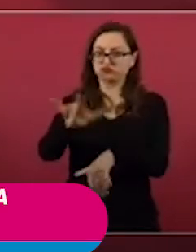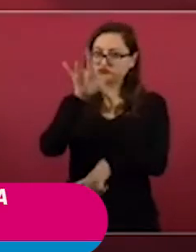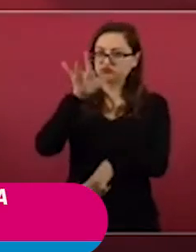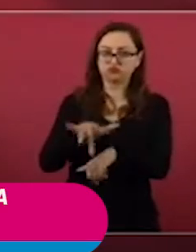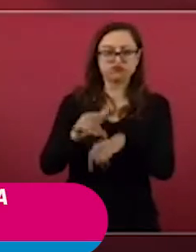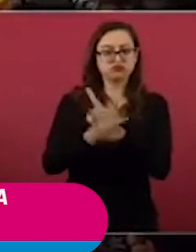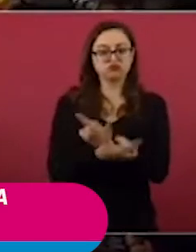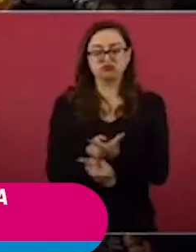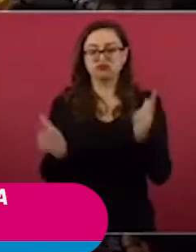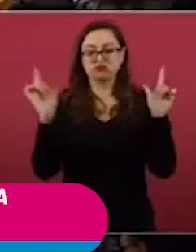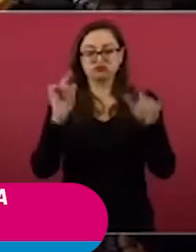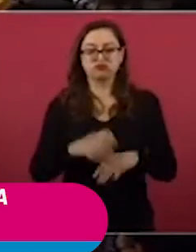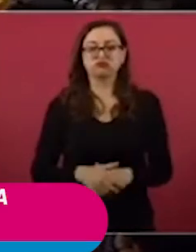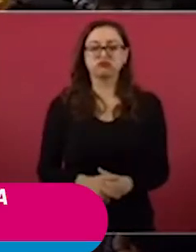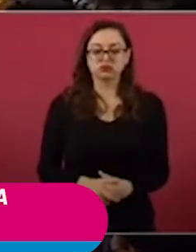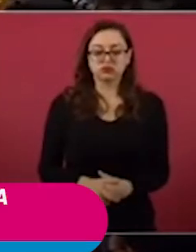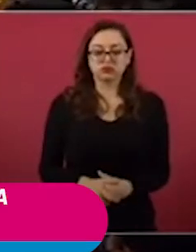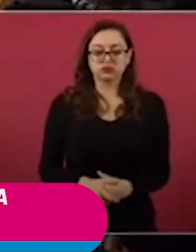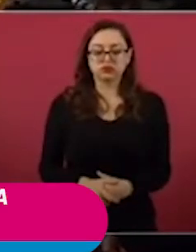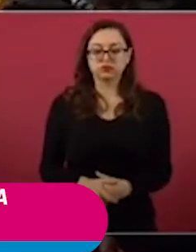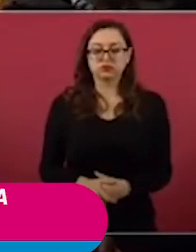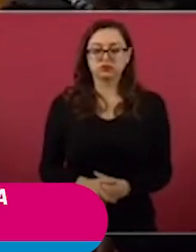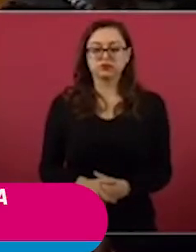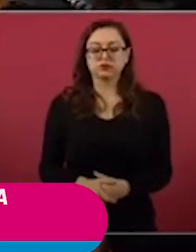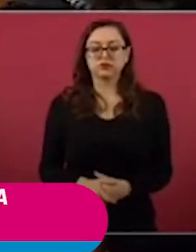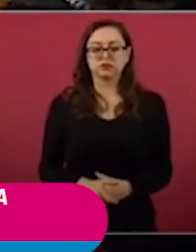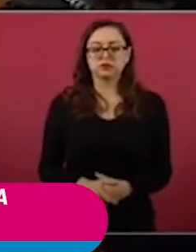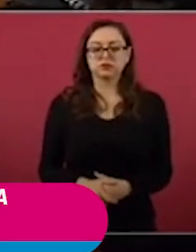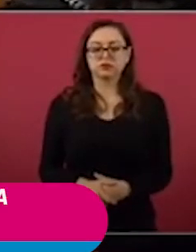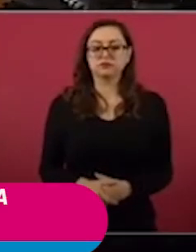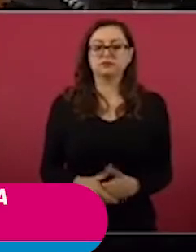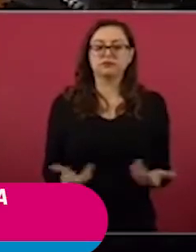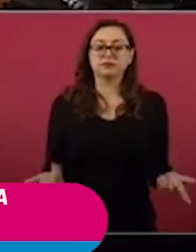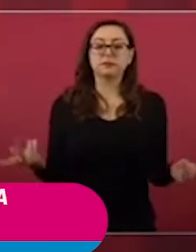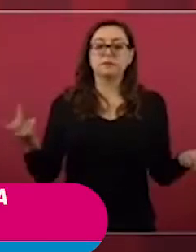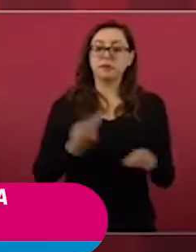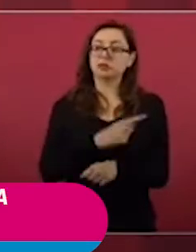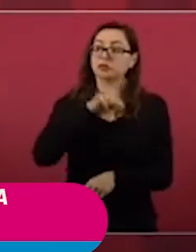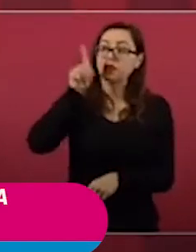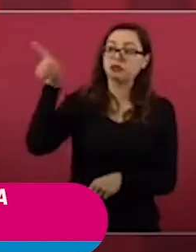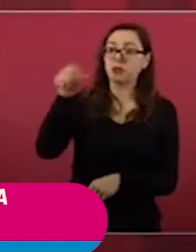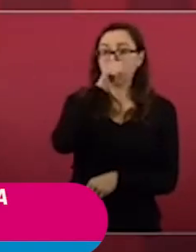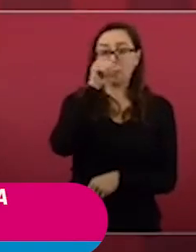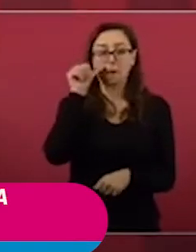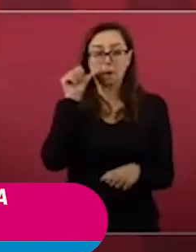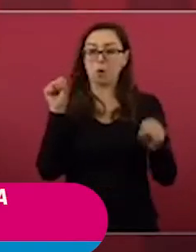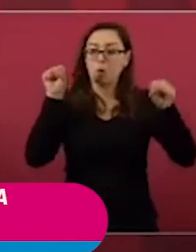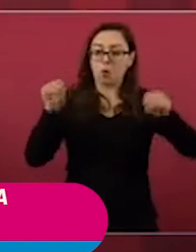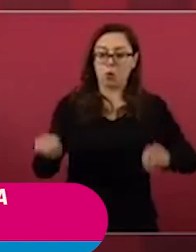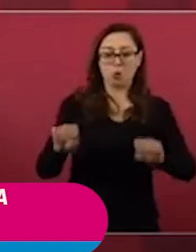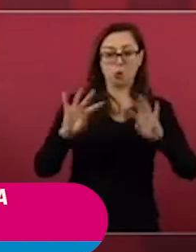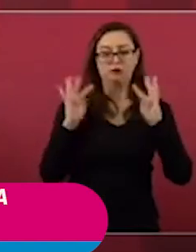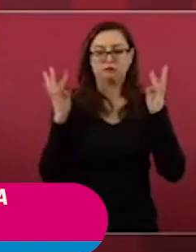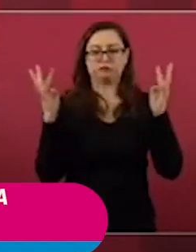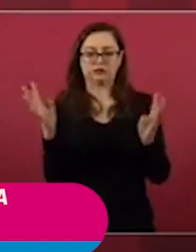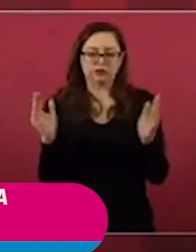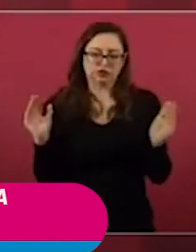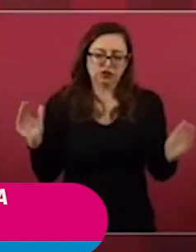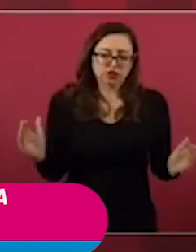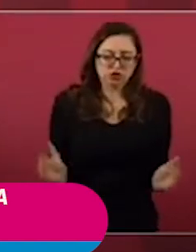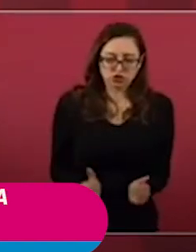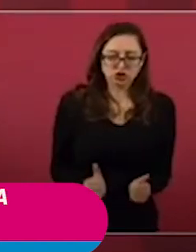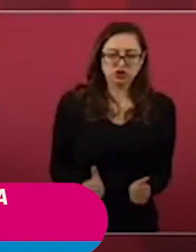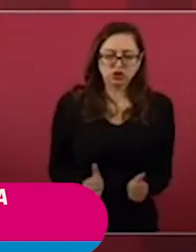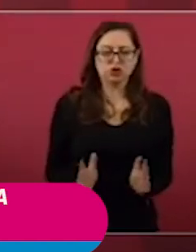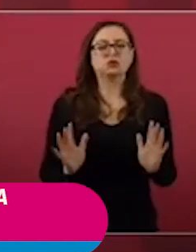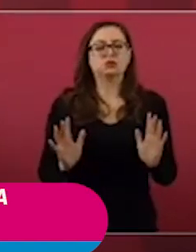El hemiciclo a Juárez tiene menos espacio y además no